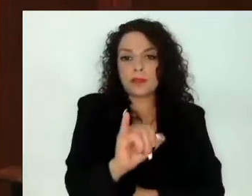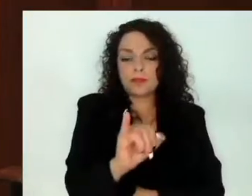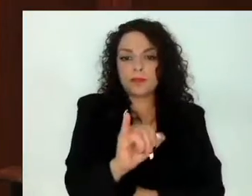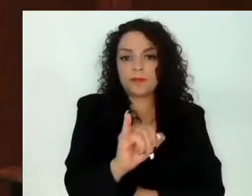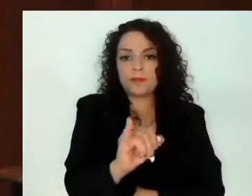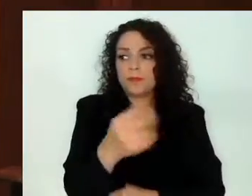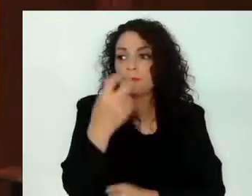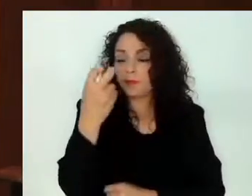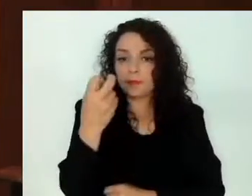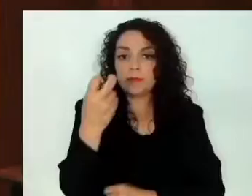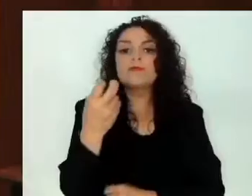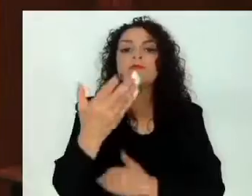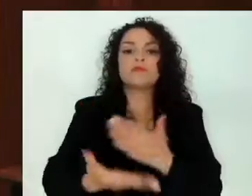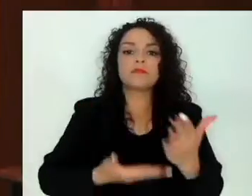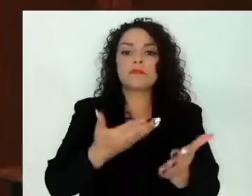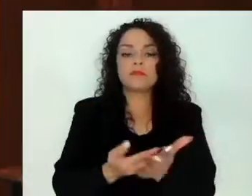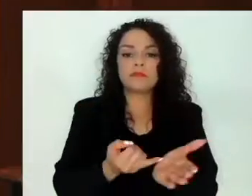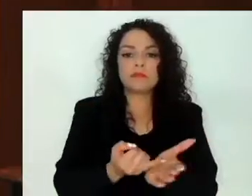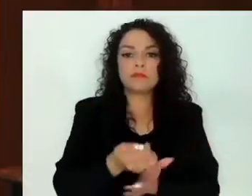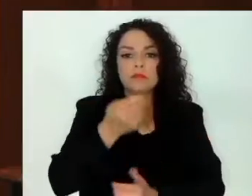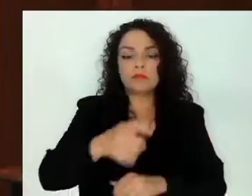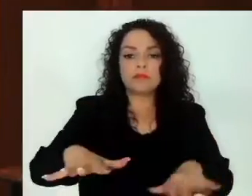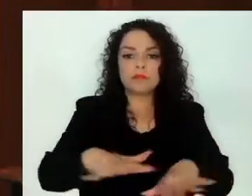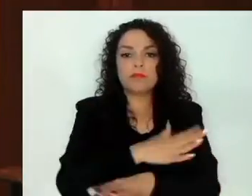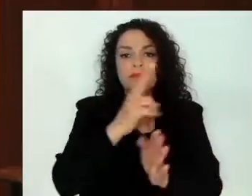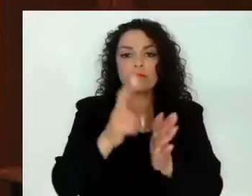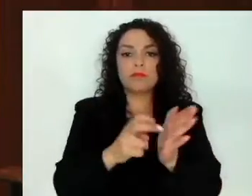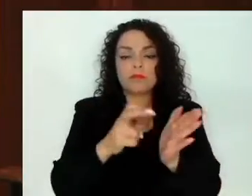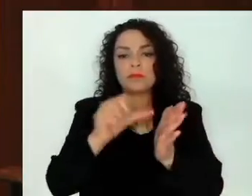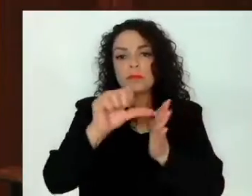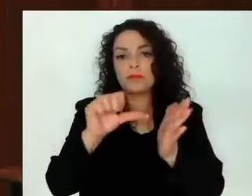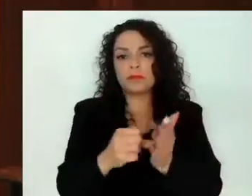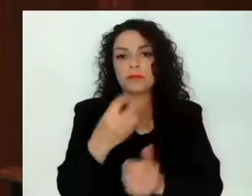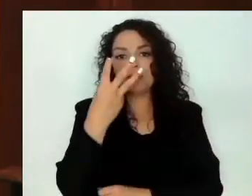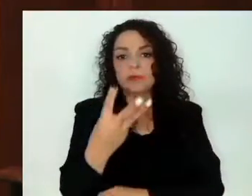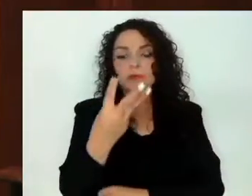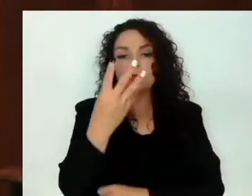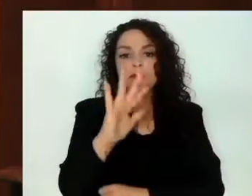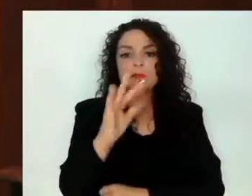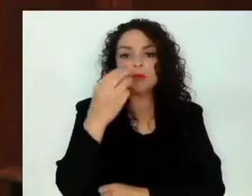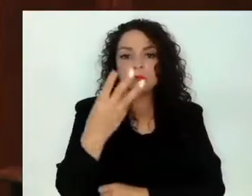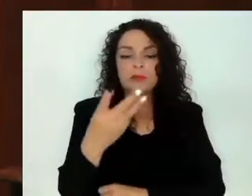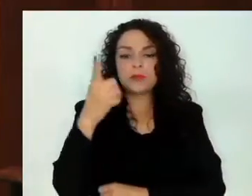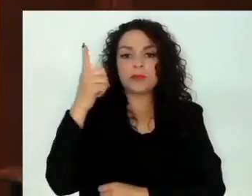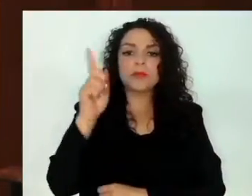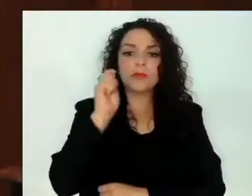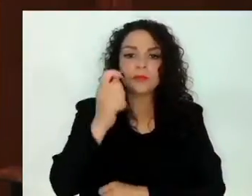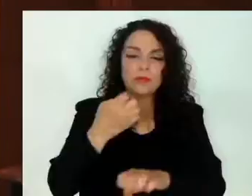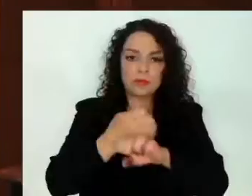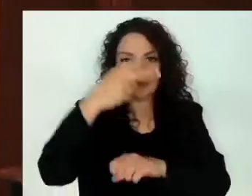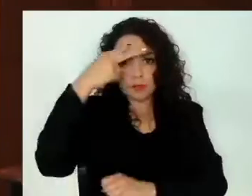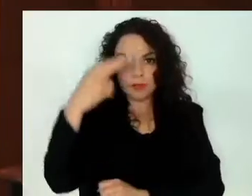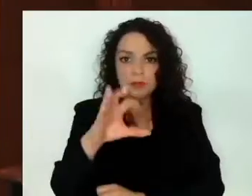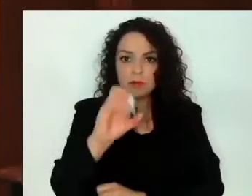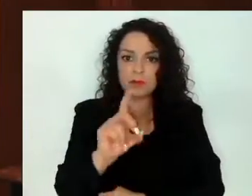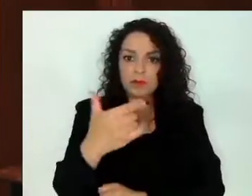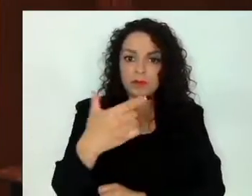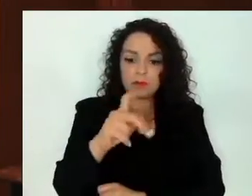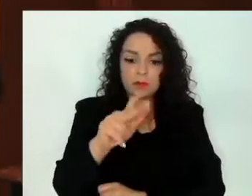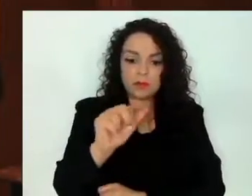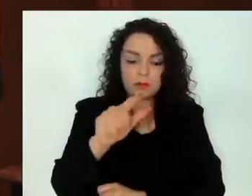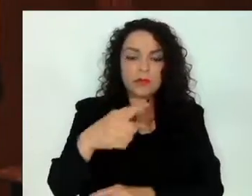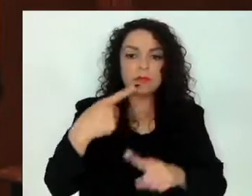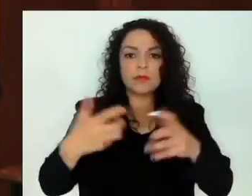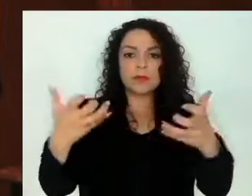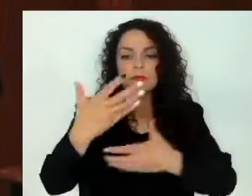con proyecto de decreto por el que se reforma el artículo 353 del Código Penal del Estado de México, presentada por la diputada Beatriz